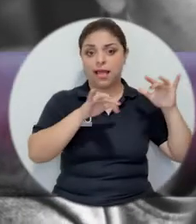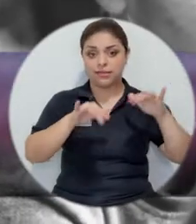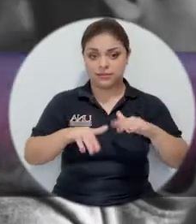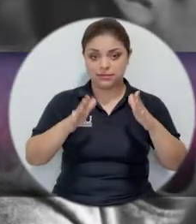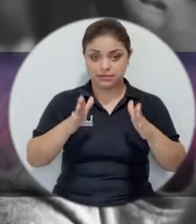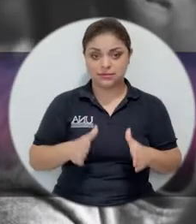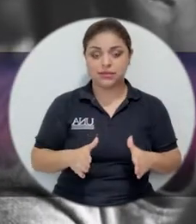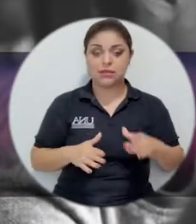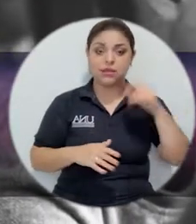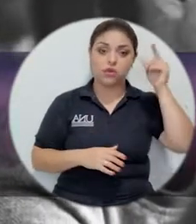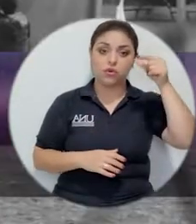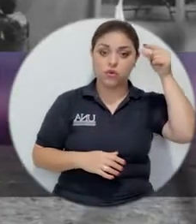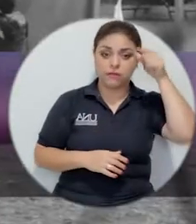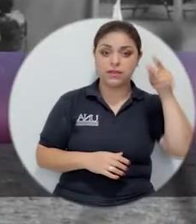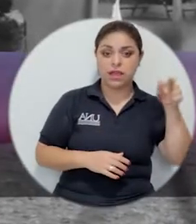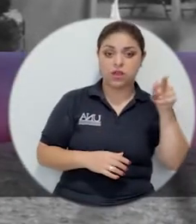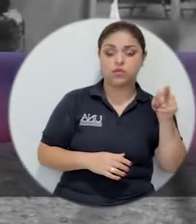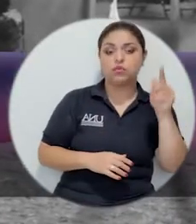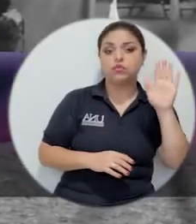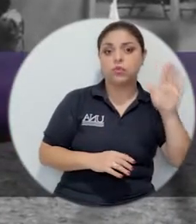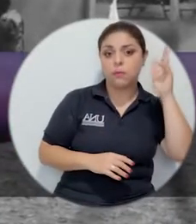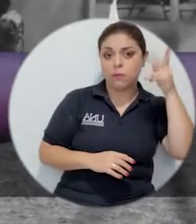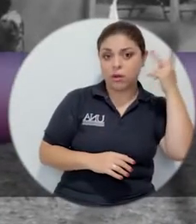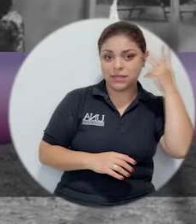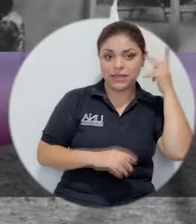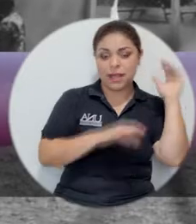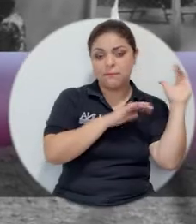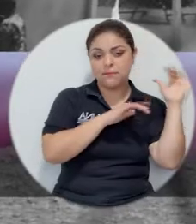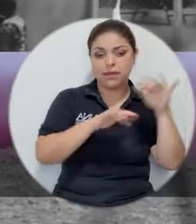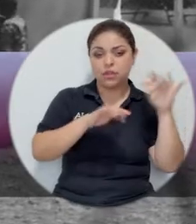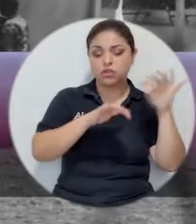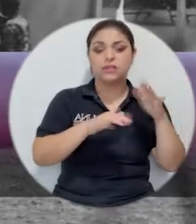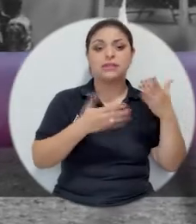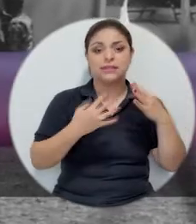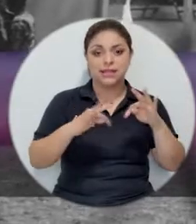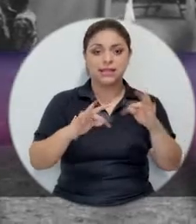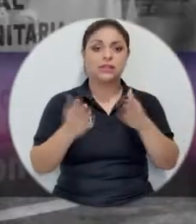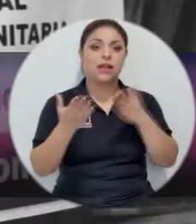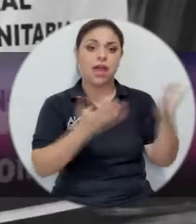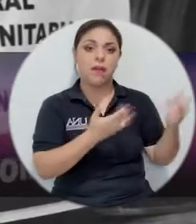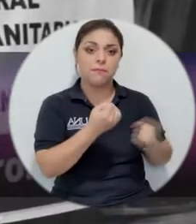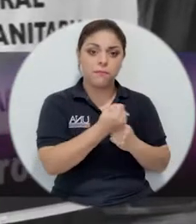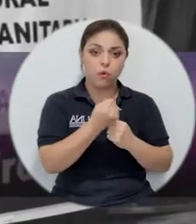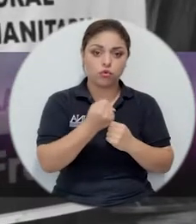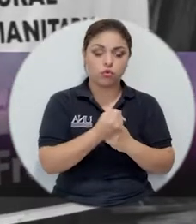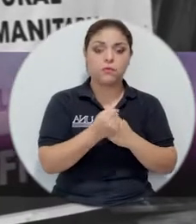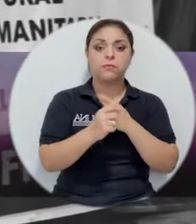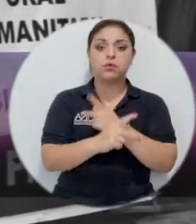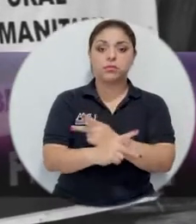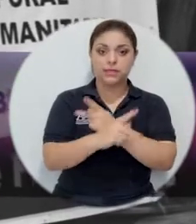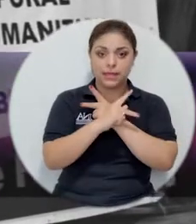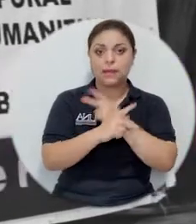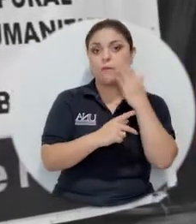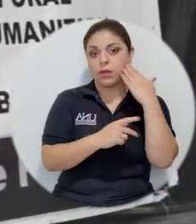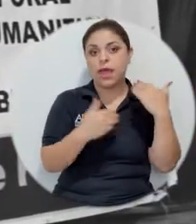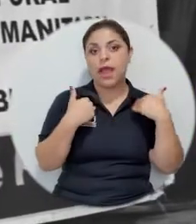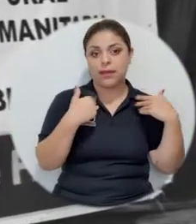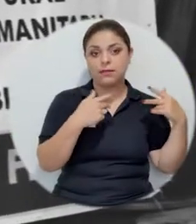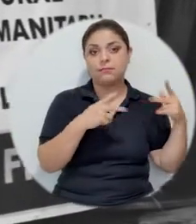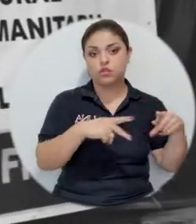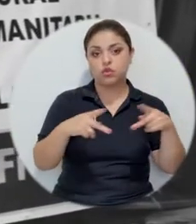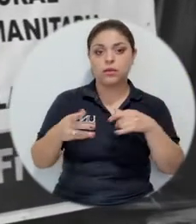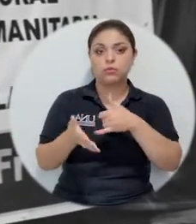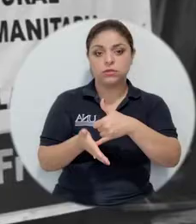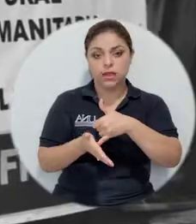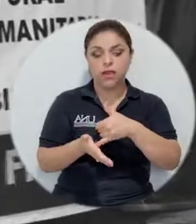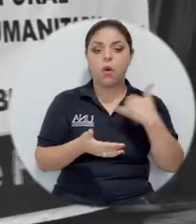están migrando. El gobierno está en su política migratoria, está dándoles todo el apoyo de protección porque